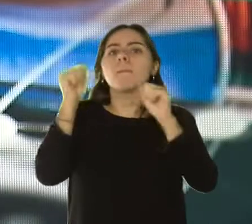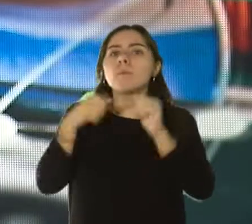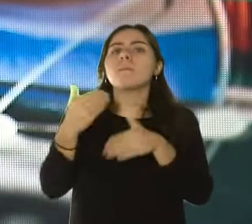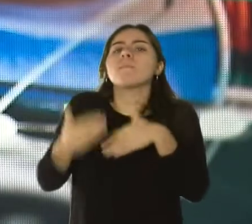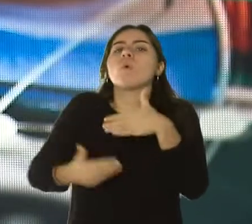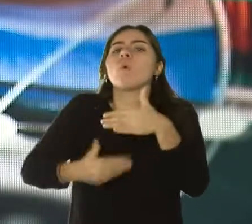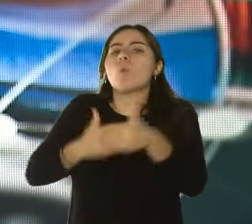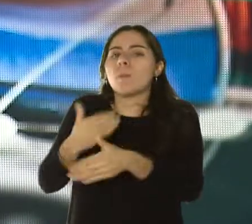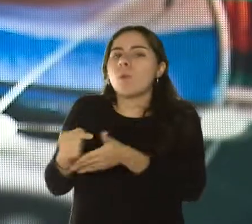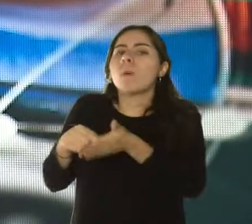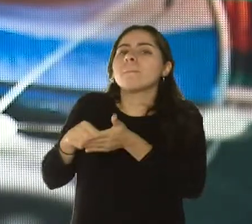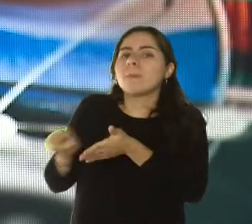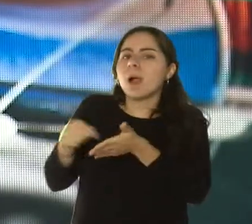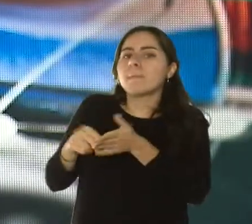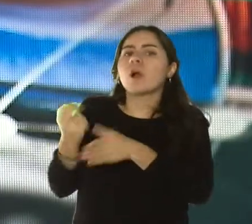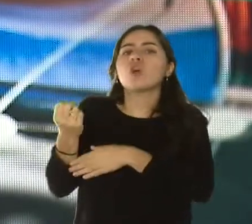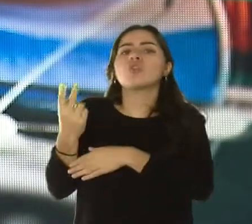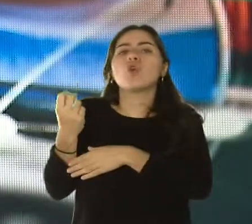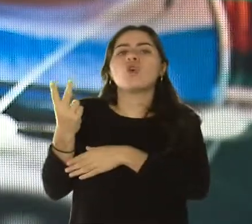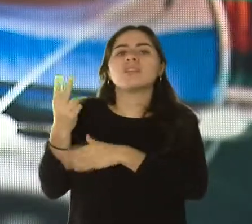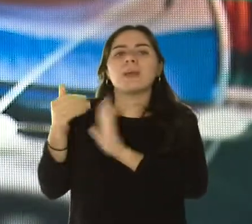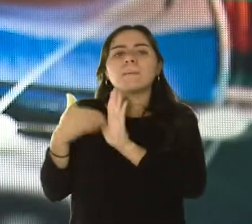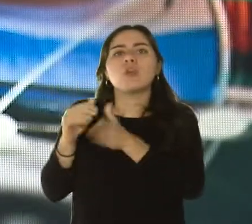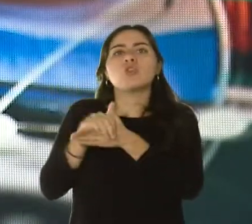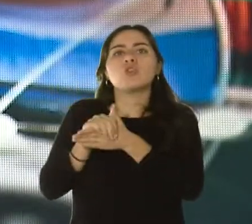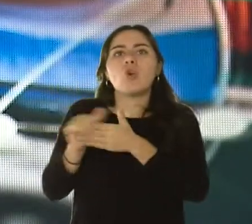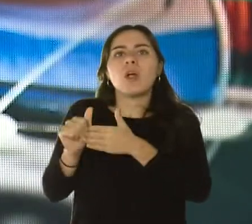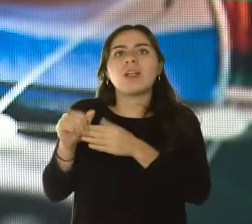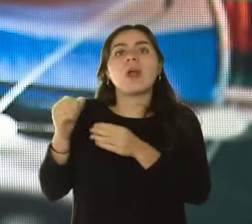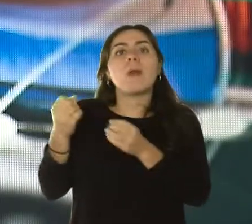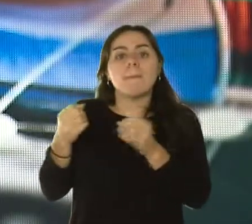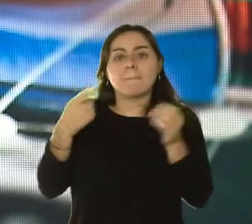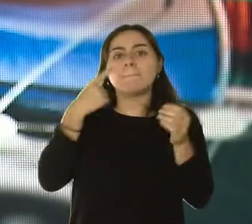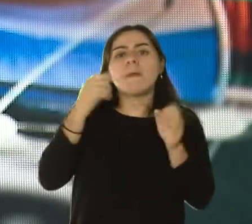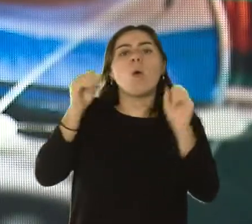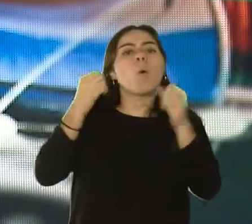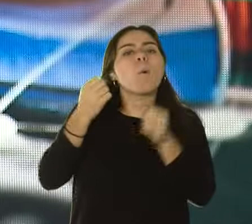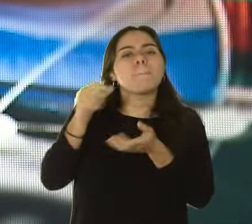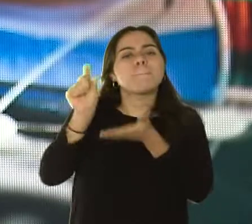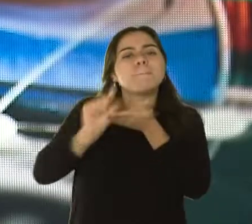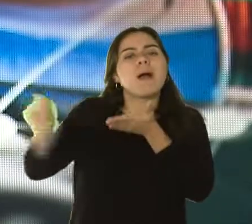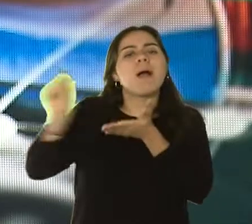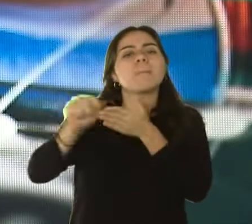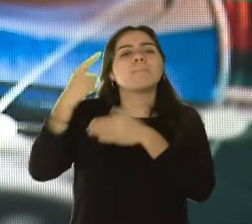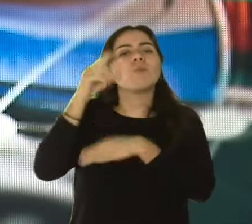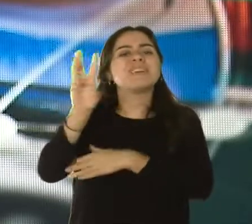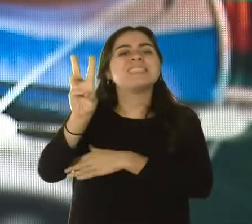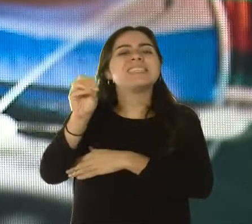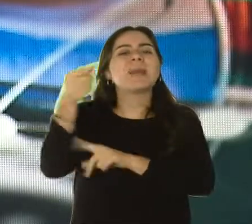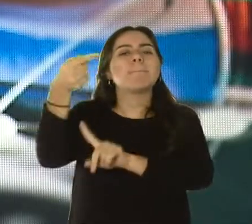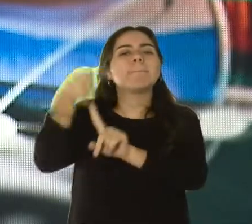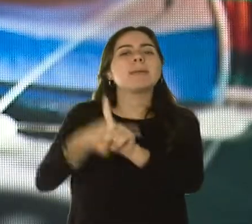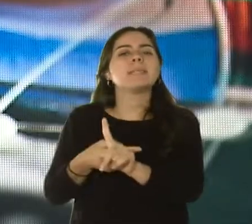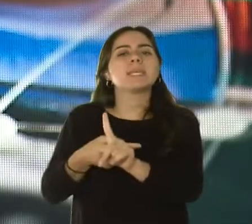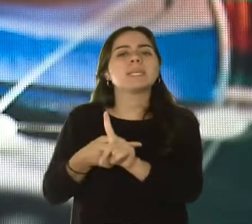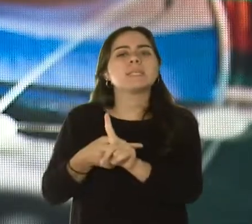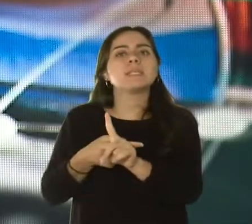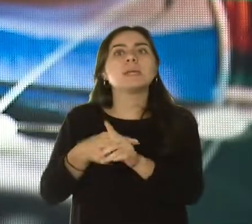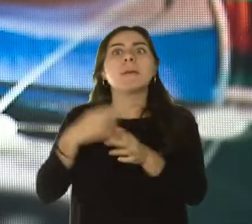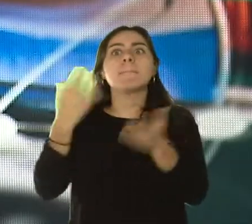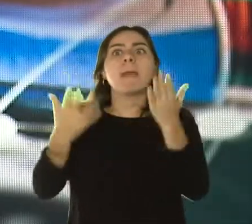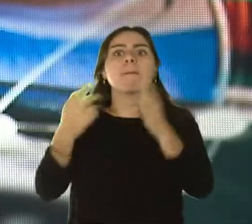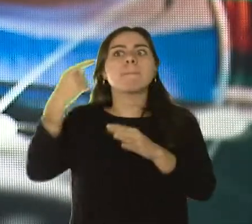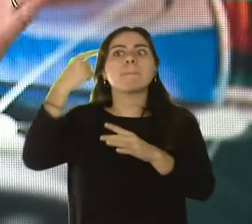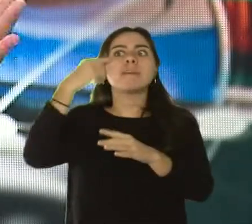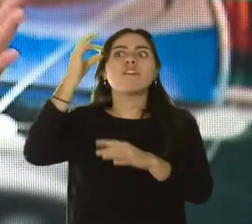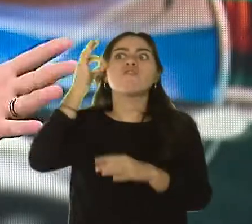puede reestructurar esos $12,000 en un periodo de 60 meses, o sea, estirarlo, ¿verdad? Buscar cuáles son las capacidades de ingresos futuras que pudiese